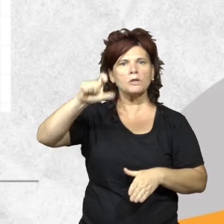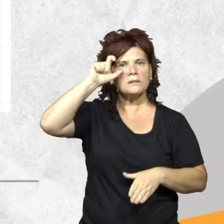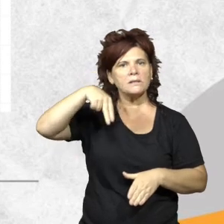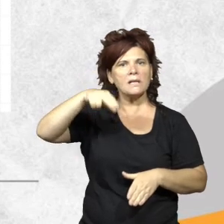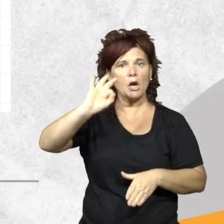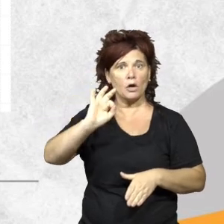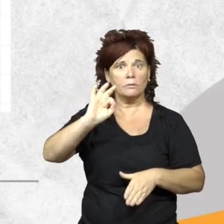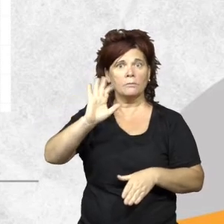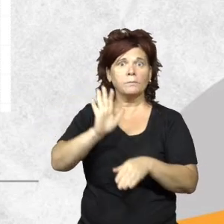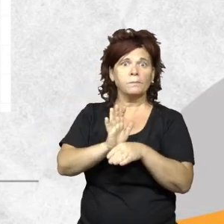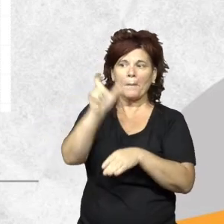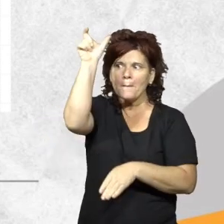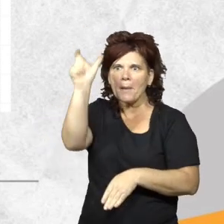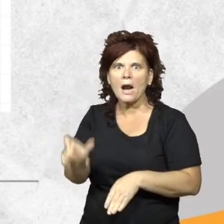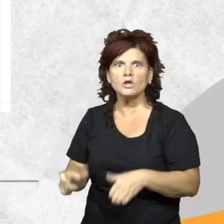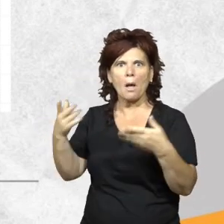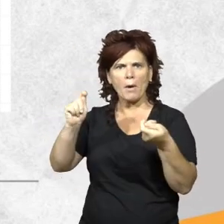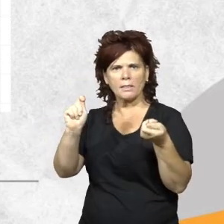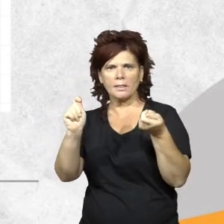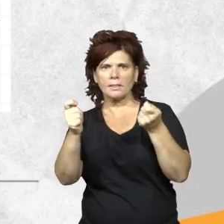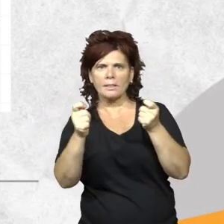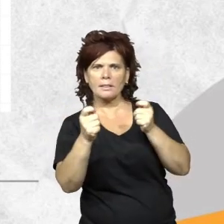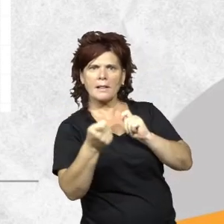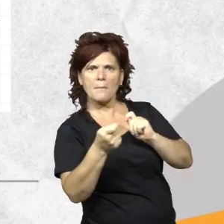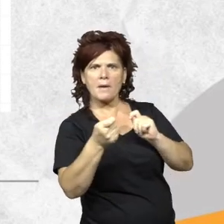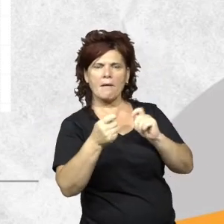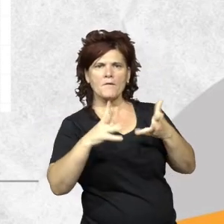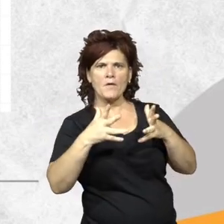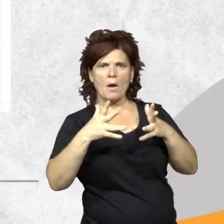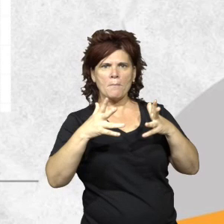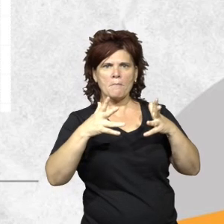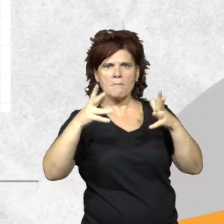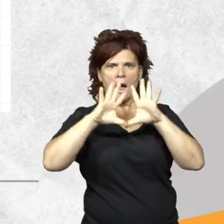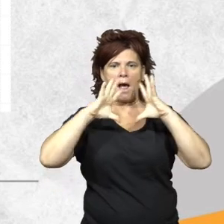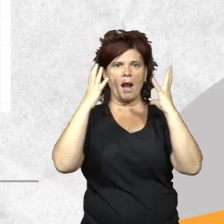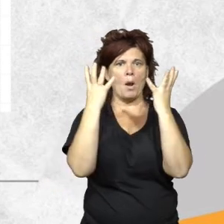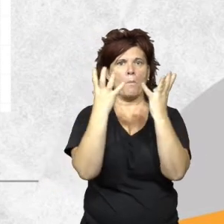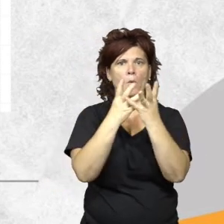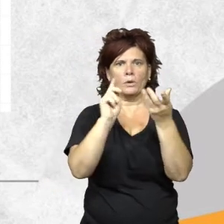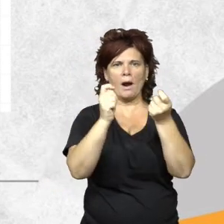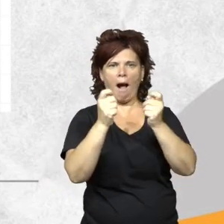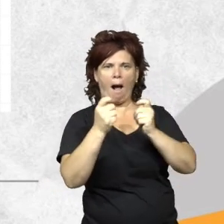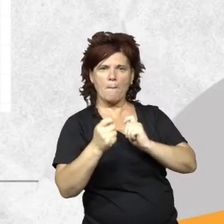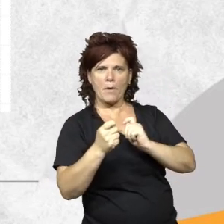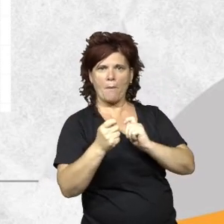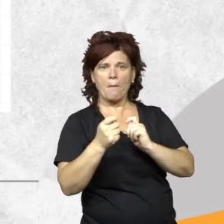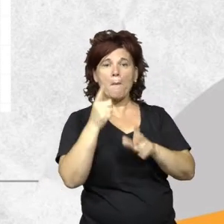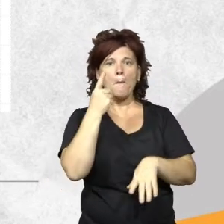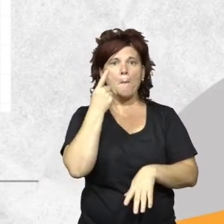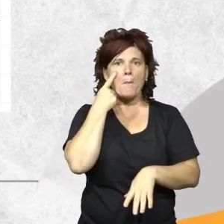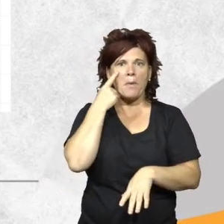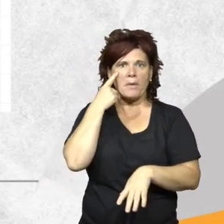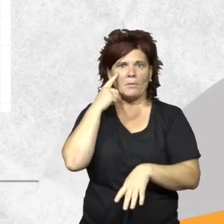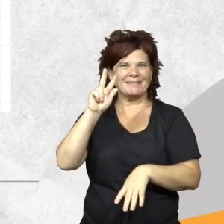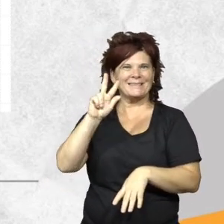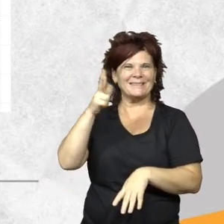fue capaz de cambiar un estrato geológico del planeta. Estamos viviendo una triple